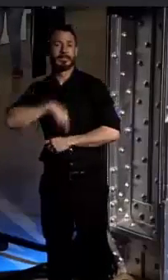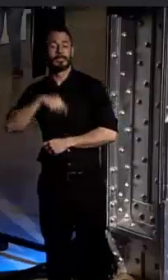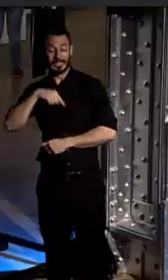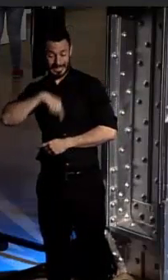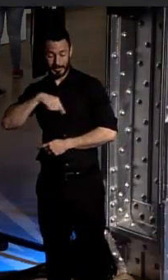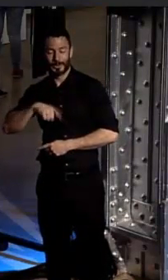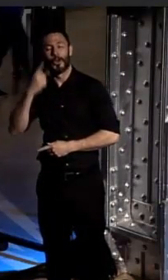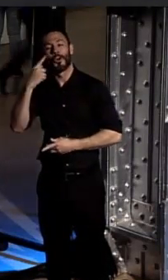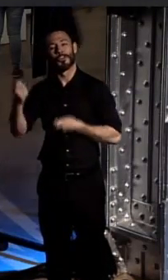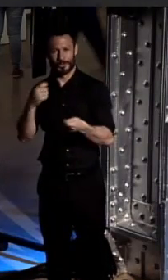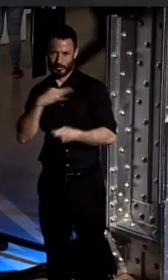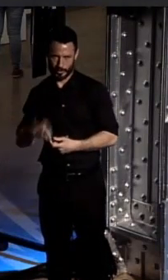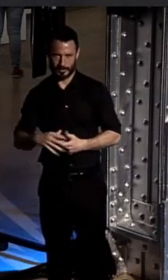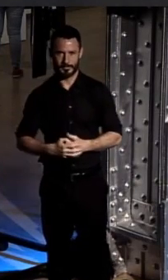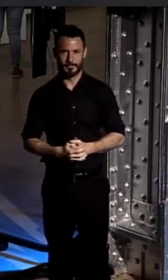controlar.